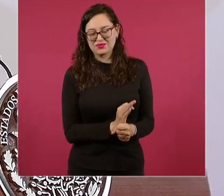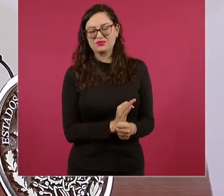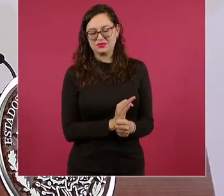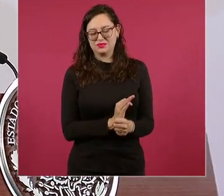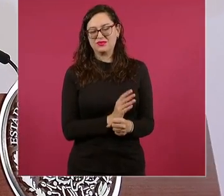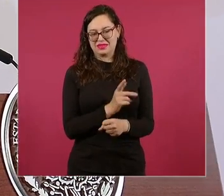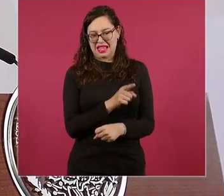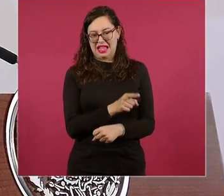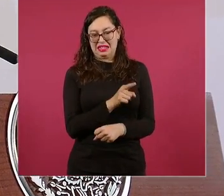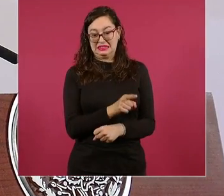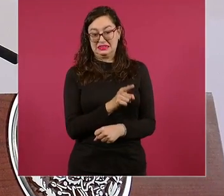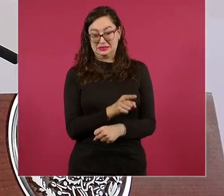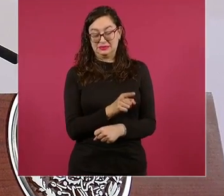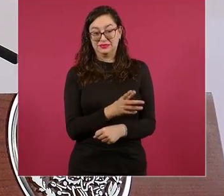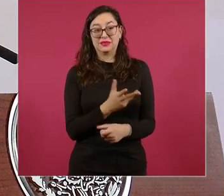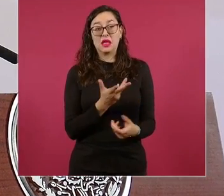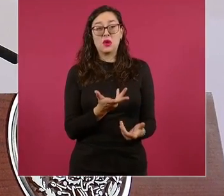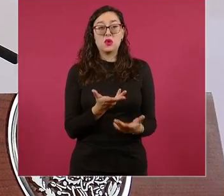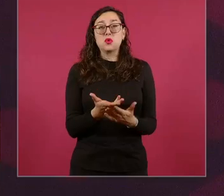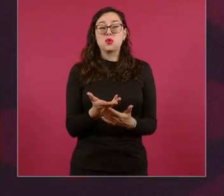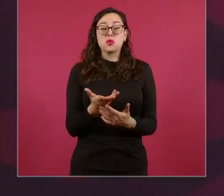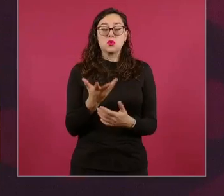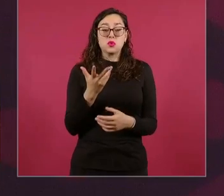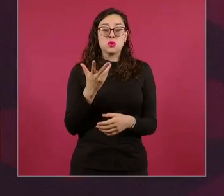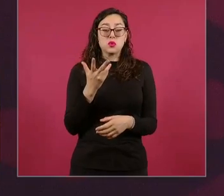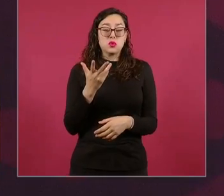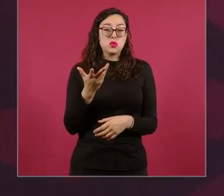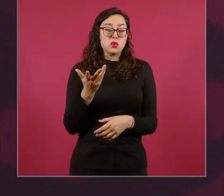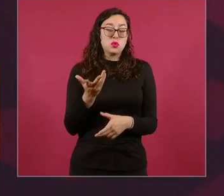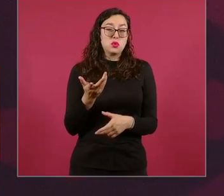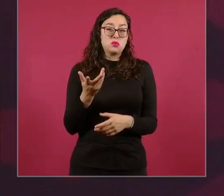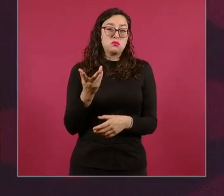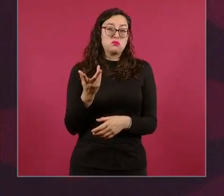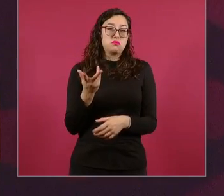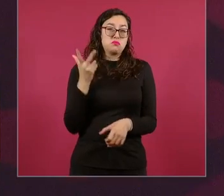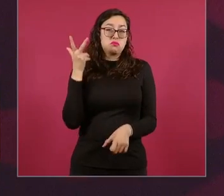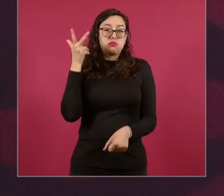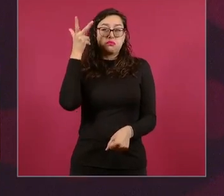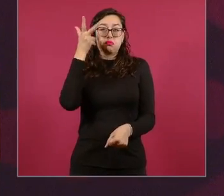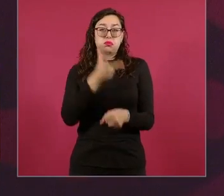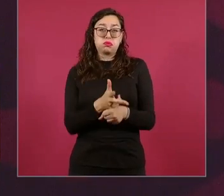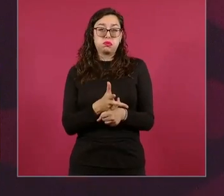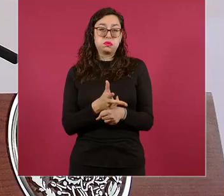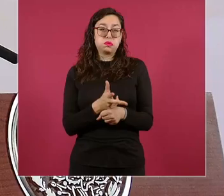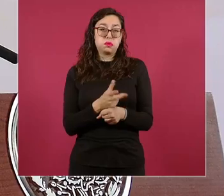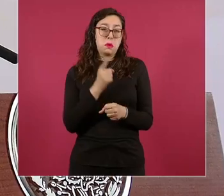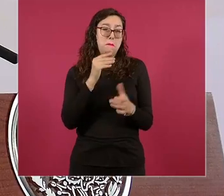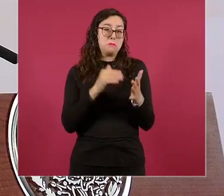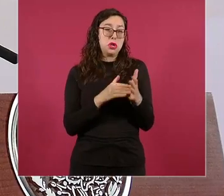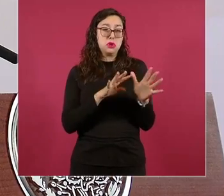transmitieron como en los 90,